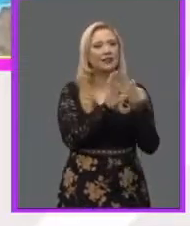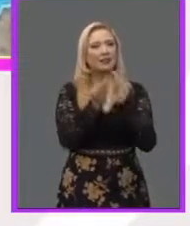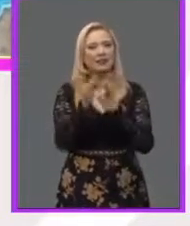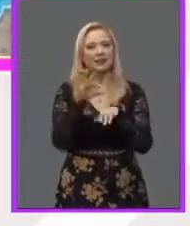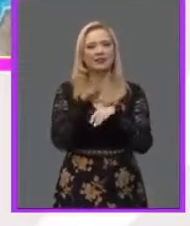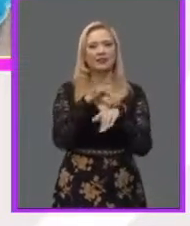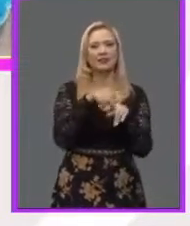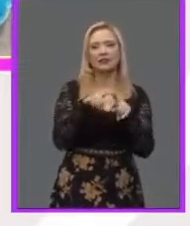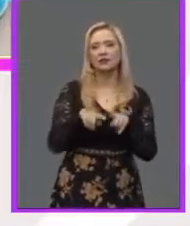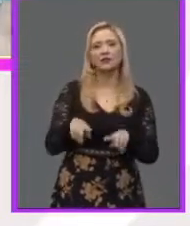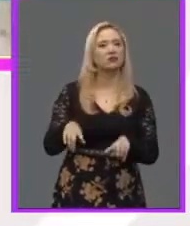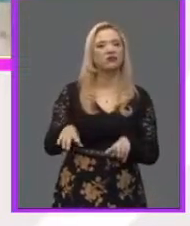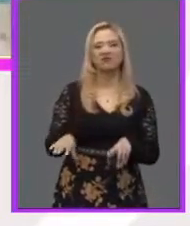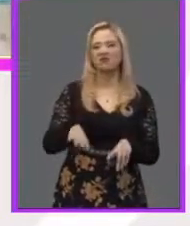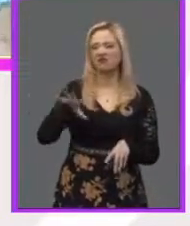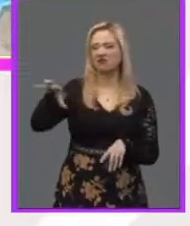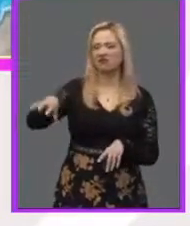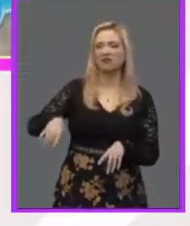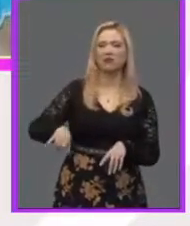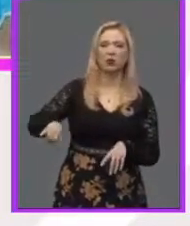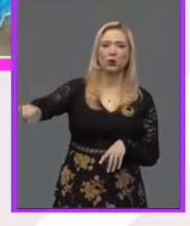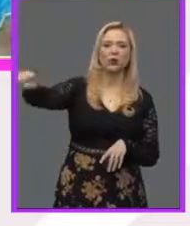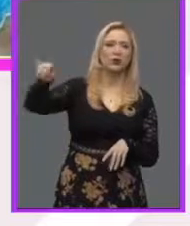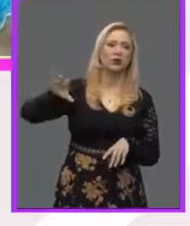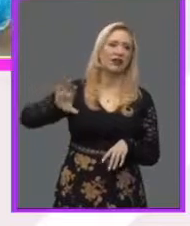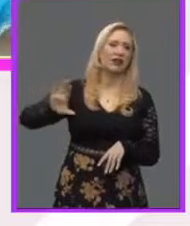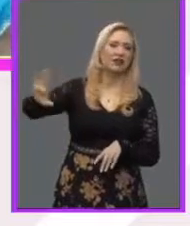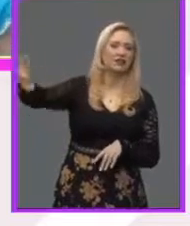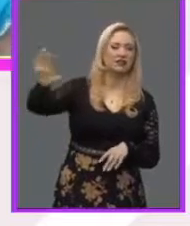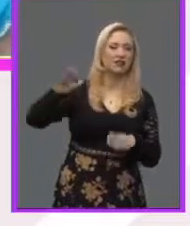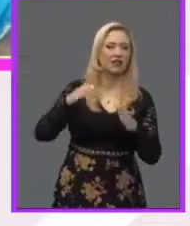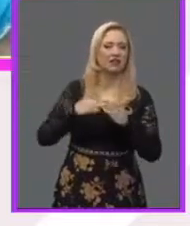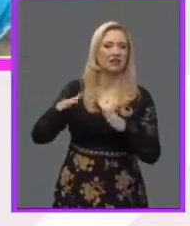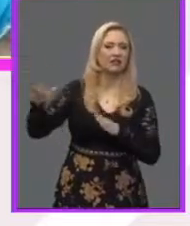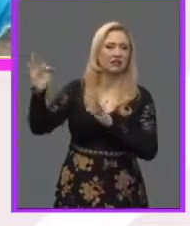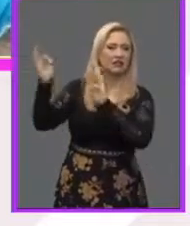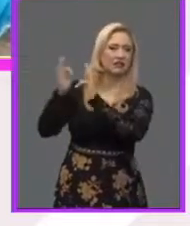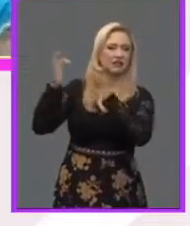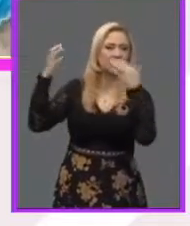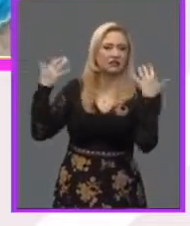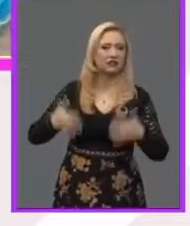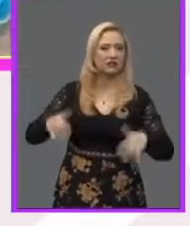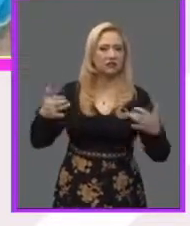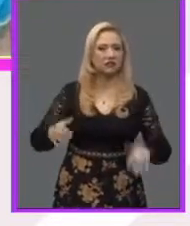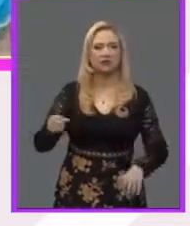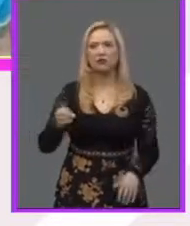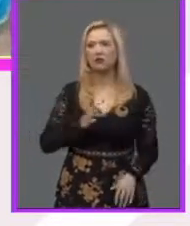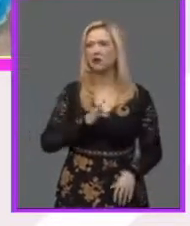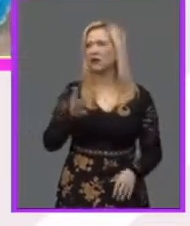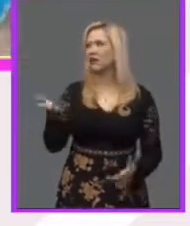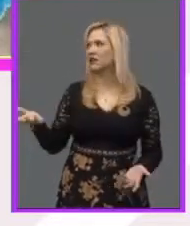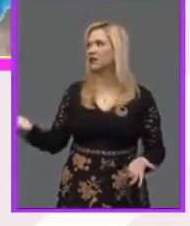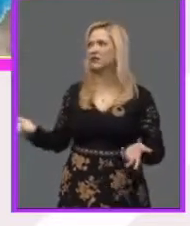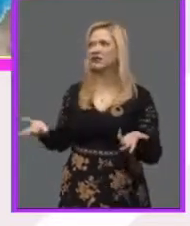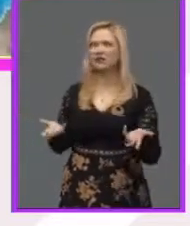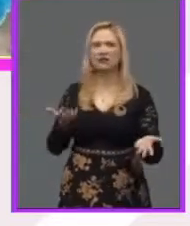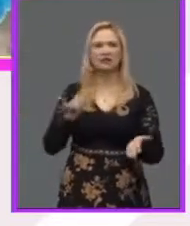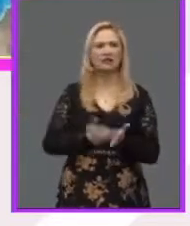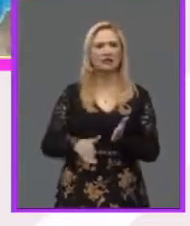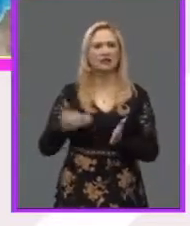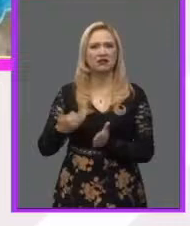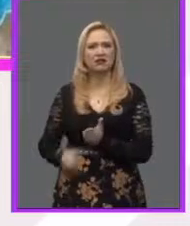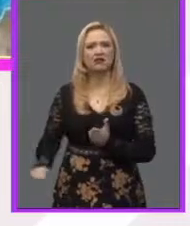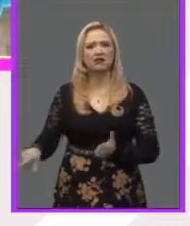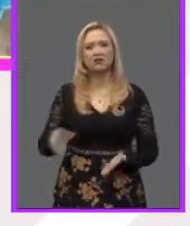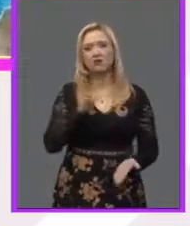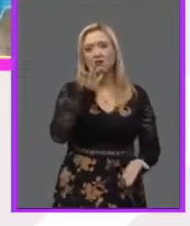no racializadas en su mayoría, sino que eso estaba en otras zonas de las ciudades, ¿no? Entonces, vemos cómo esto, y allá a la par, al no tener opciones de vivienda y